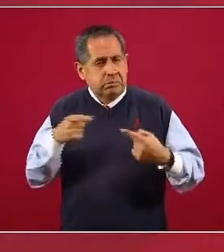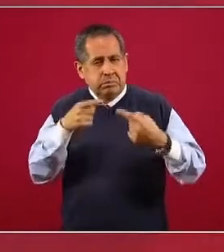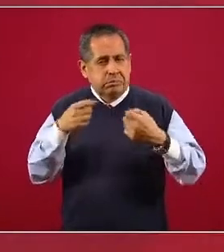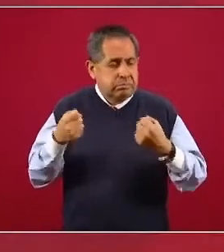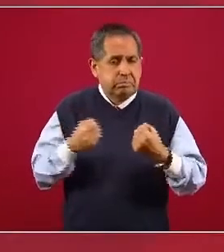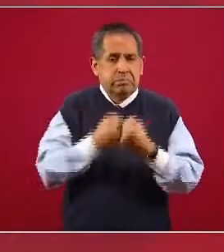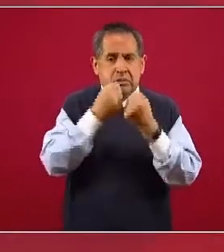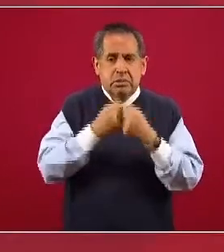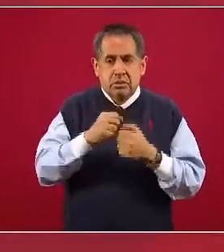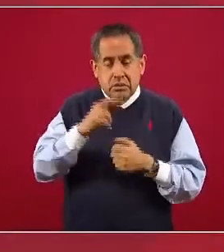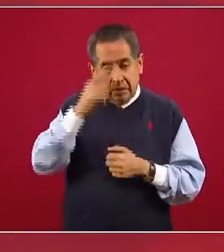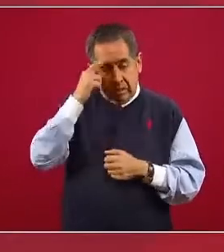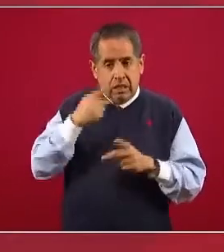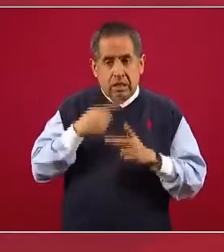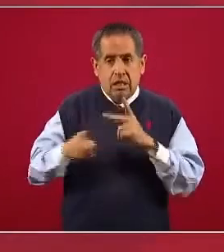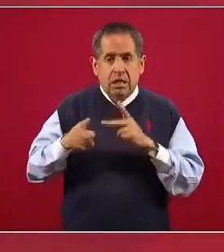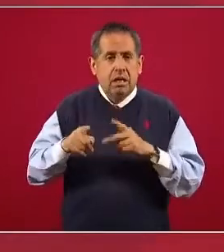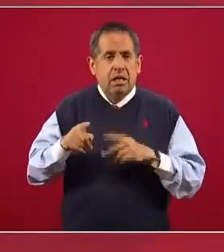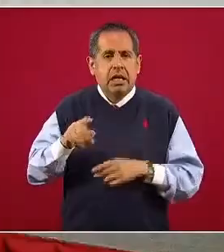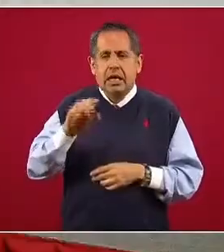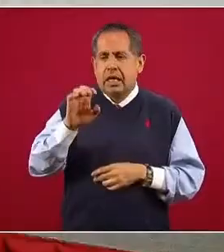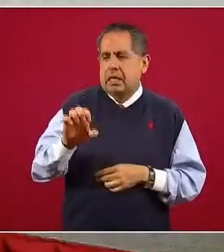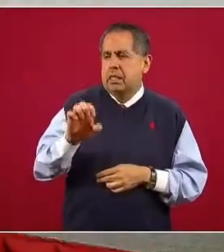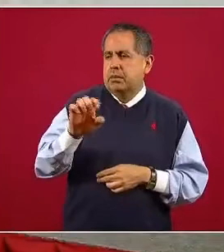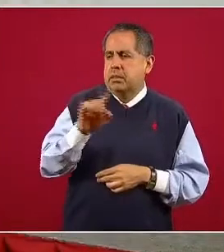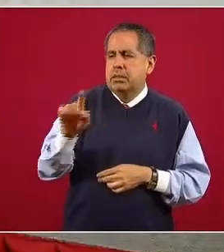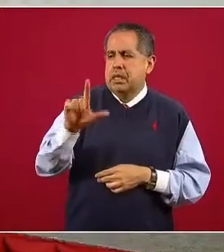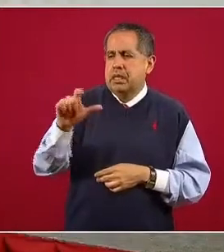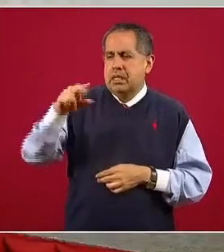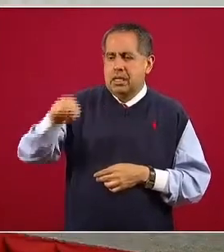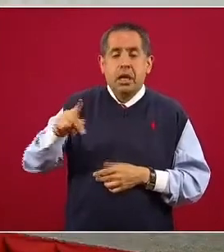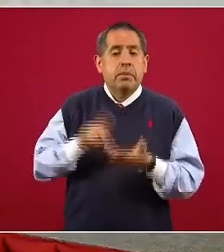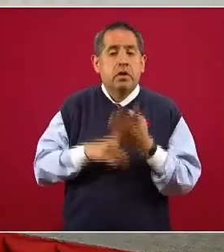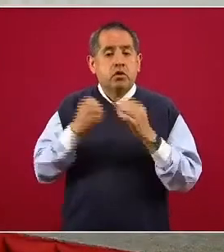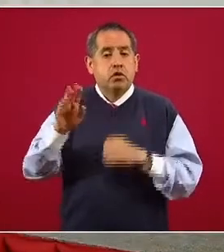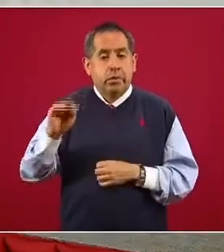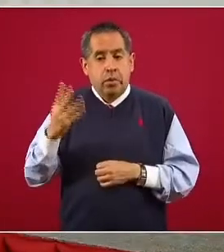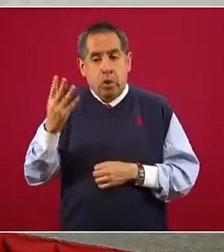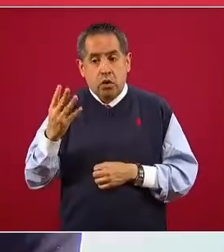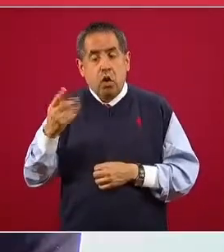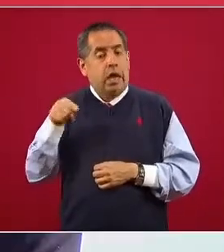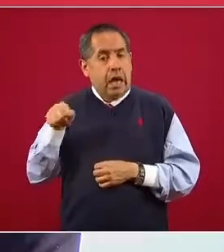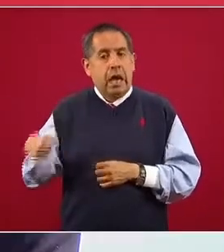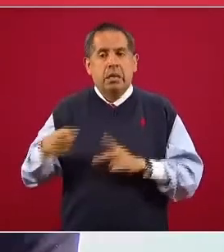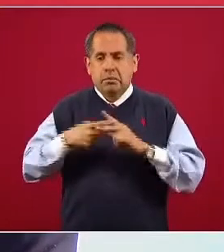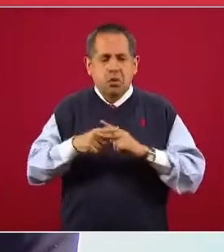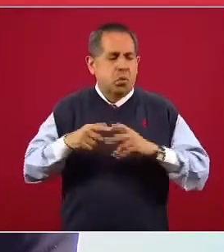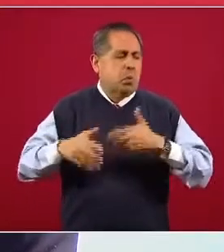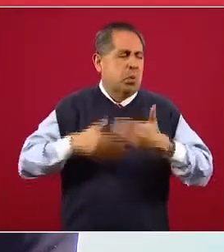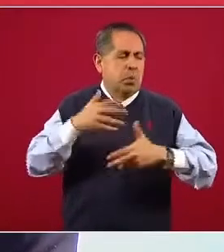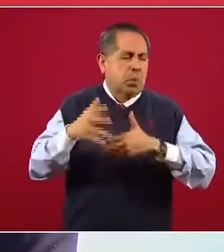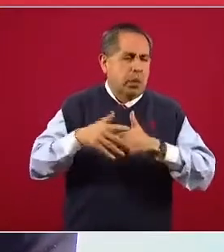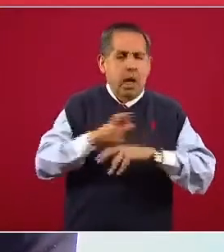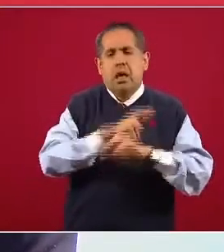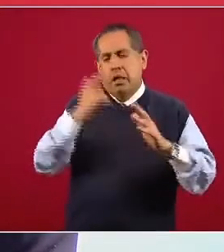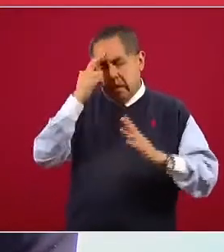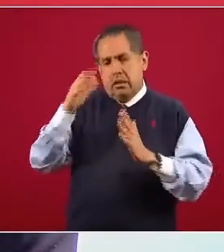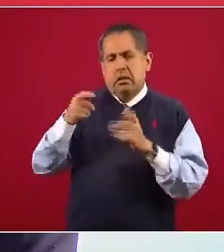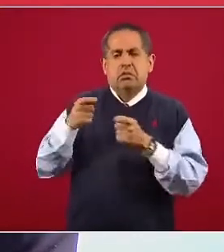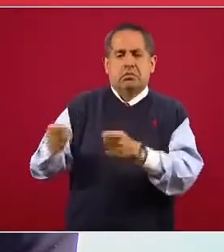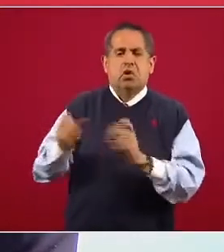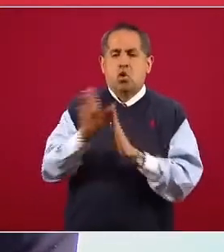confrontación social que surgió a partir del movimiento zapatista en 1994, cuando finalmente se logró la reforma de